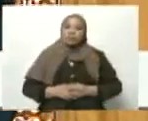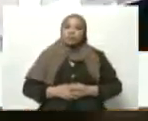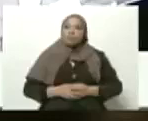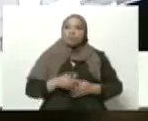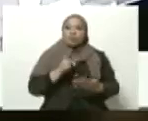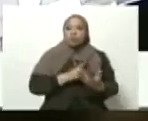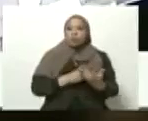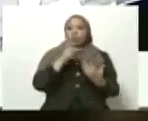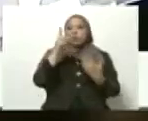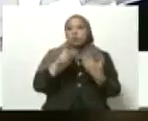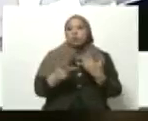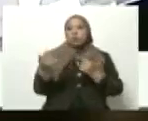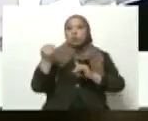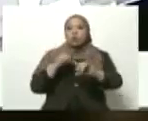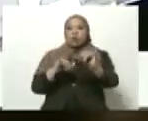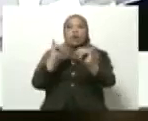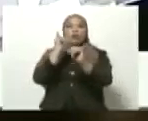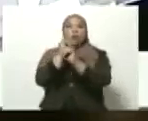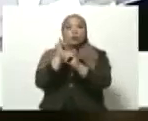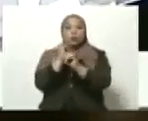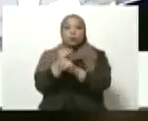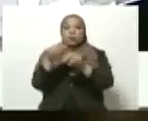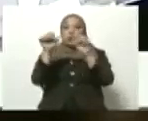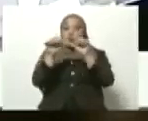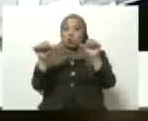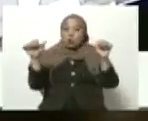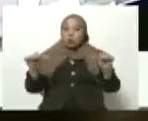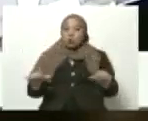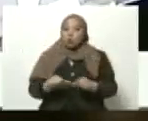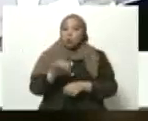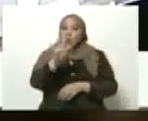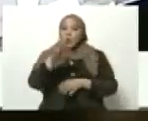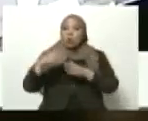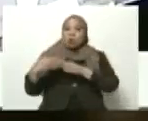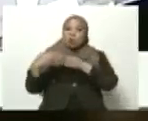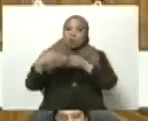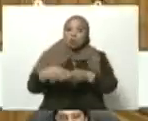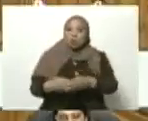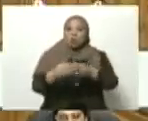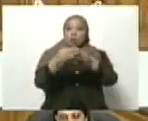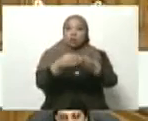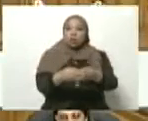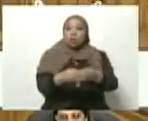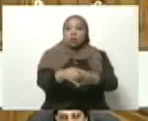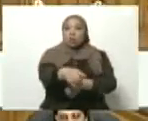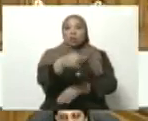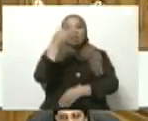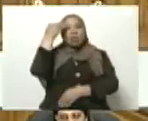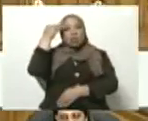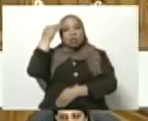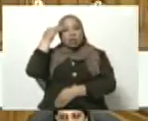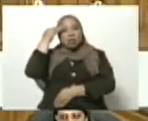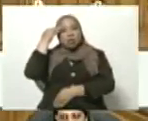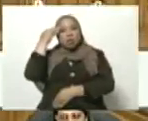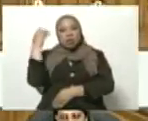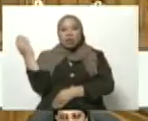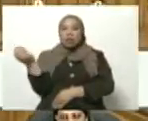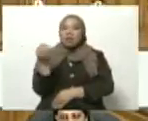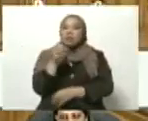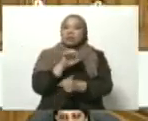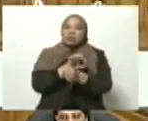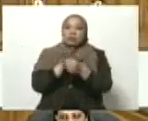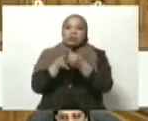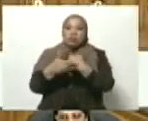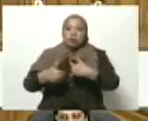fueron con los ataques cibernéticos, se fueron con los 4 barcos. Y lo que quiero que vean es que en medio de la mayor pandemia, del